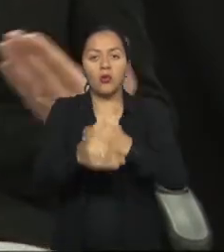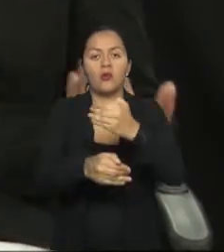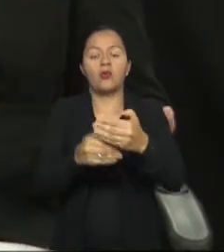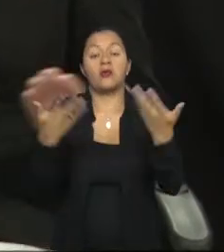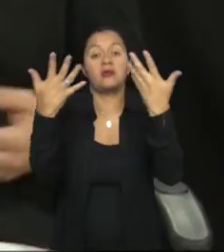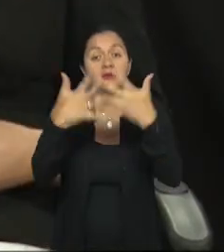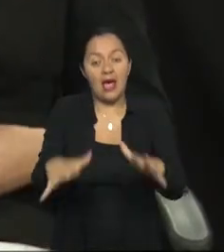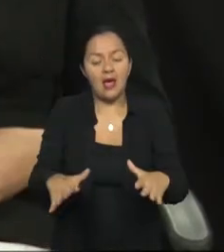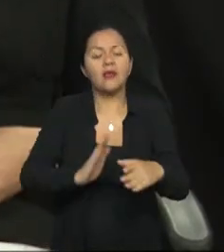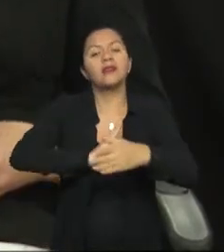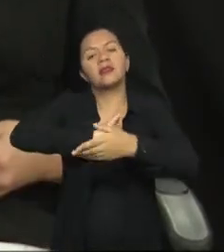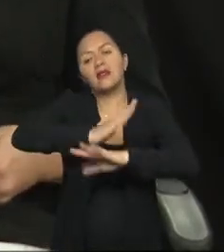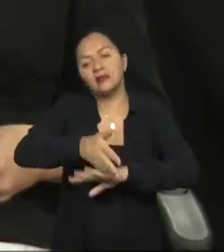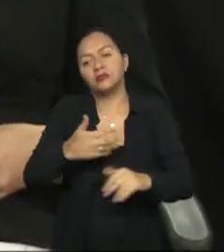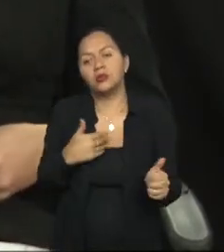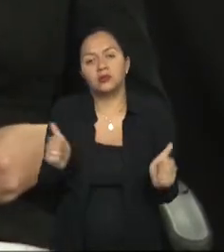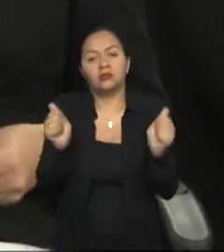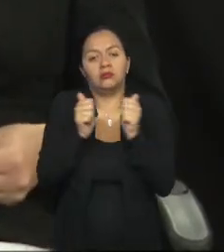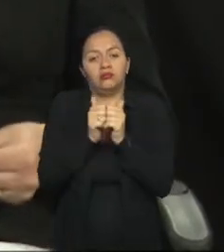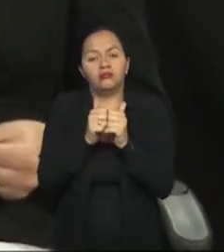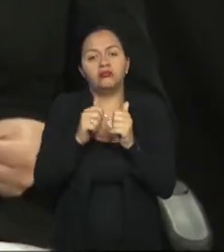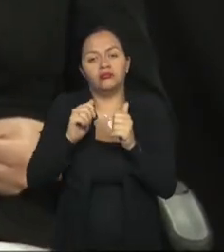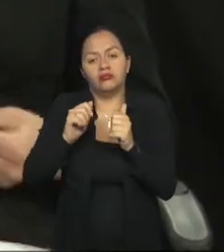ya pueden quedarse